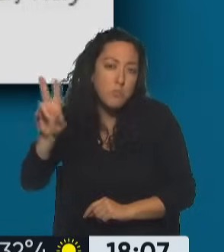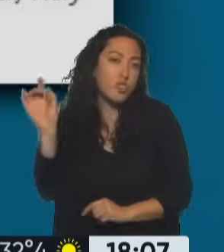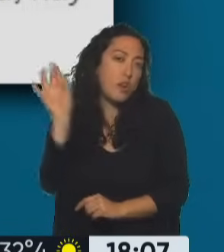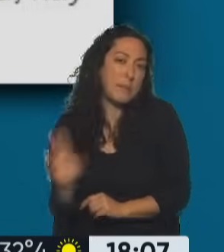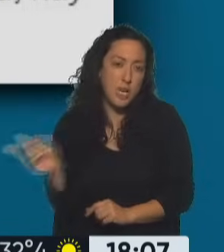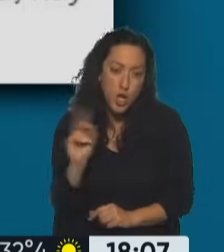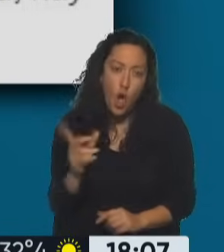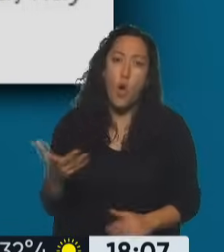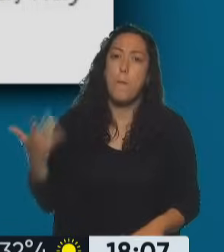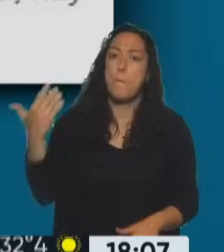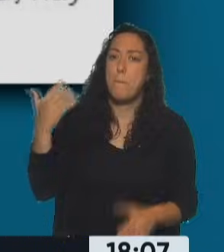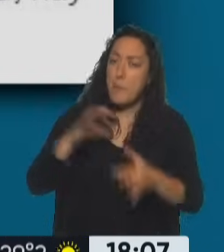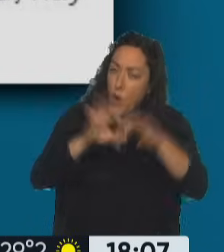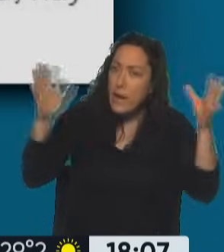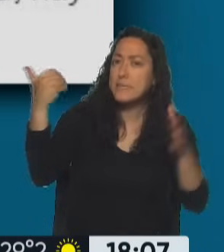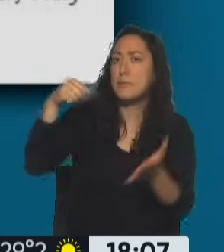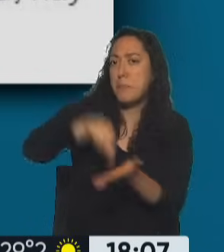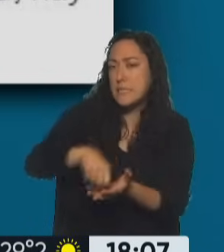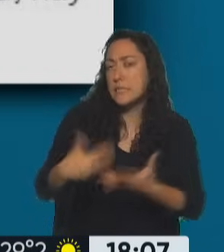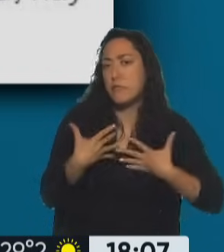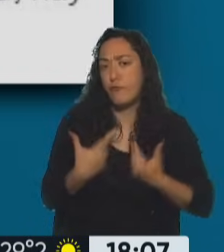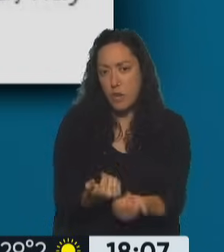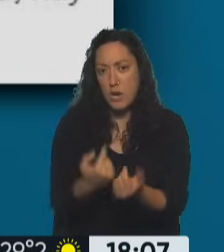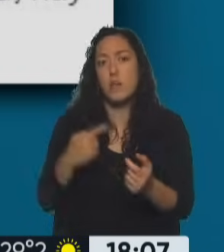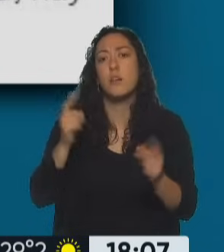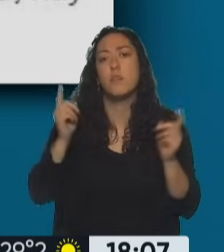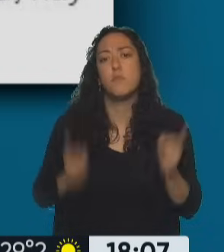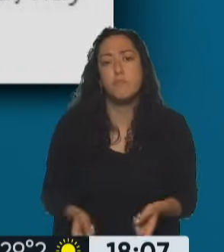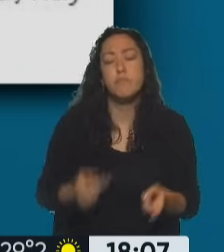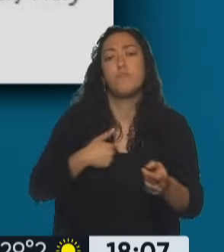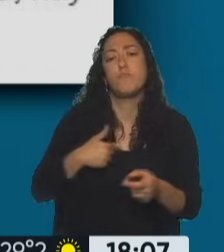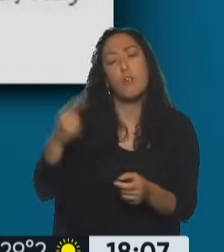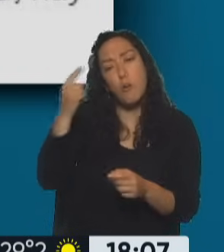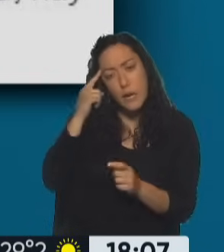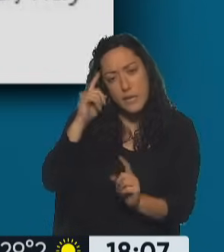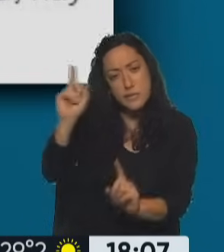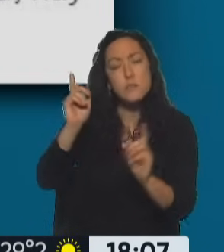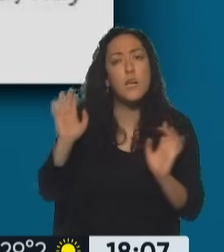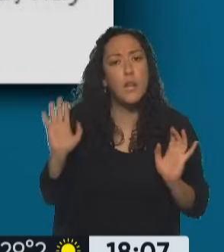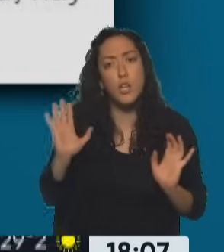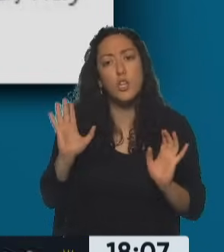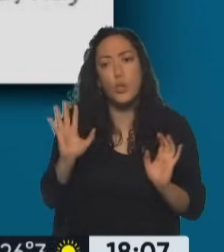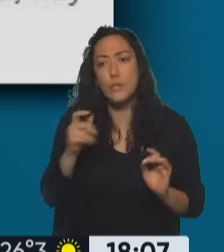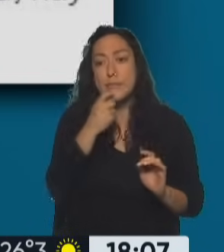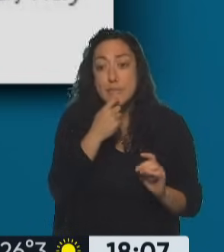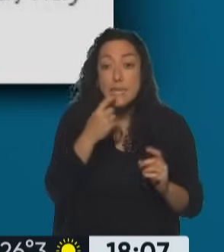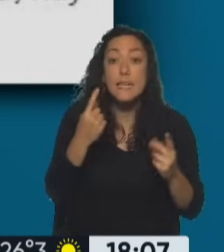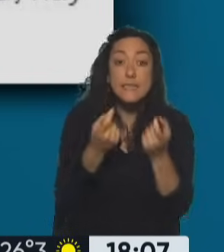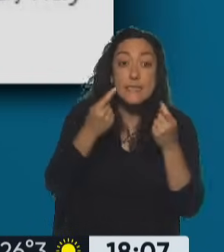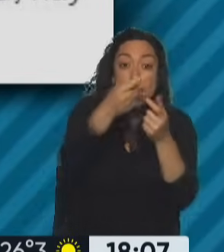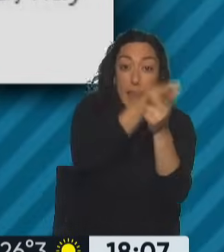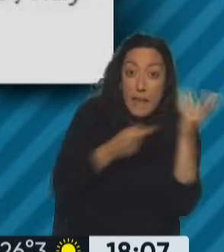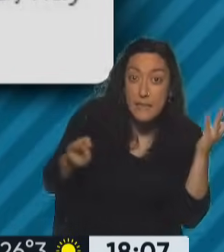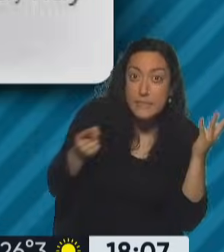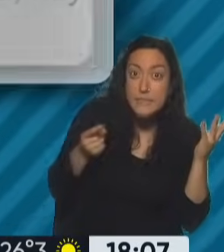democracia y de mi país. Y sigue el ex gobernador de Salta: sigo creyendo, como siempre lo hice, que donde hay una necesidad hay